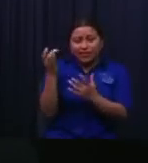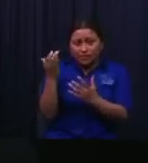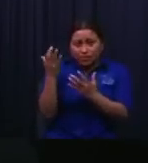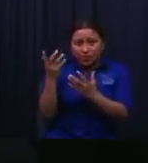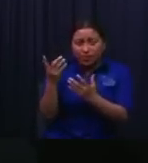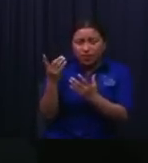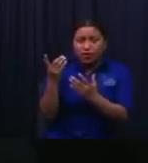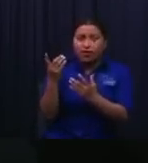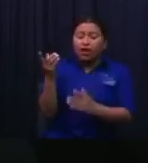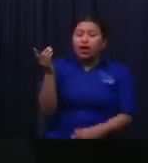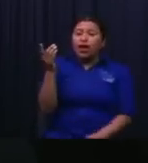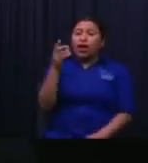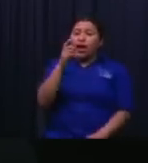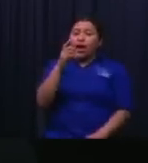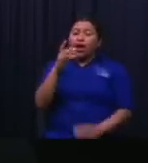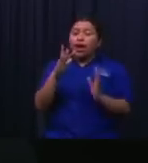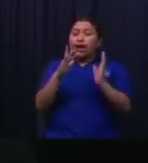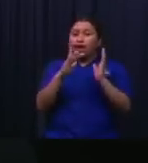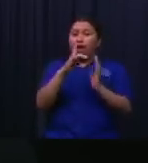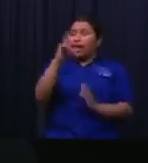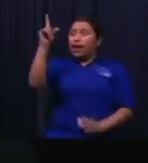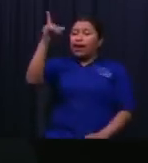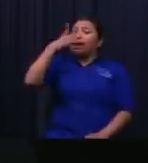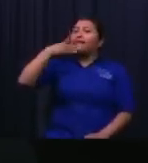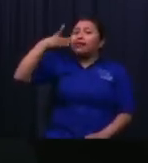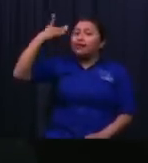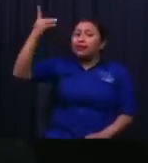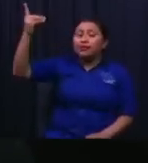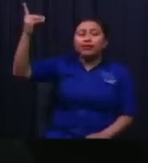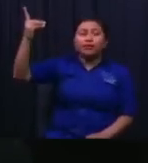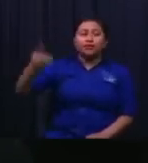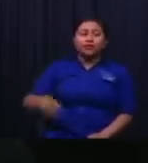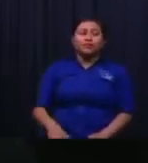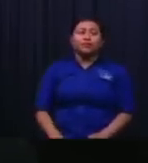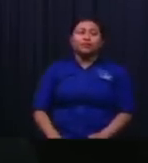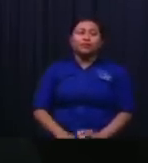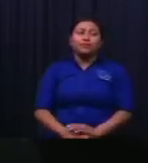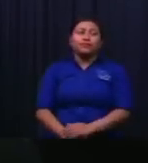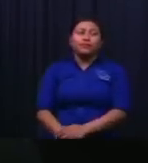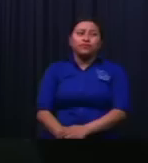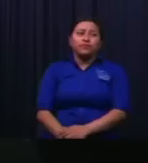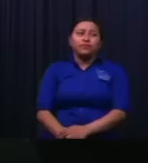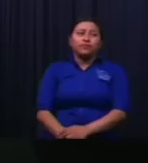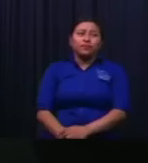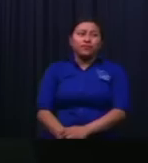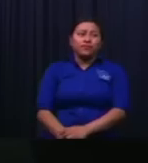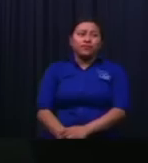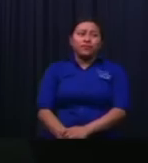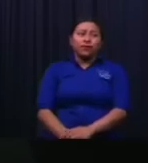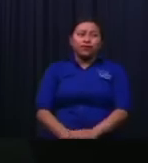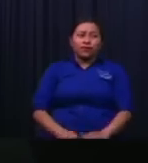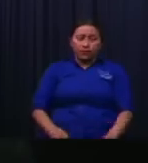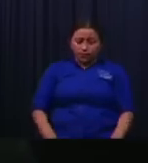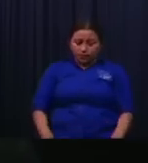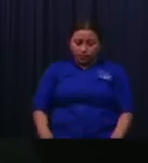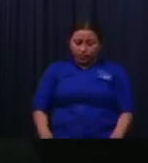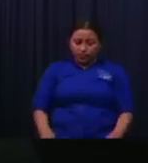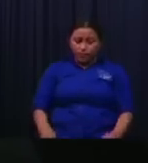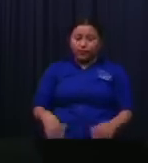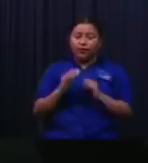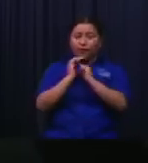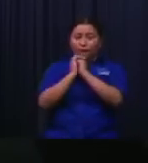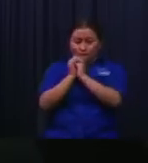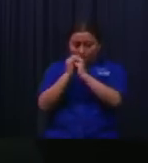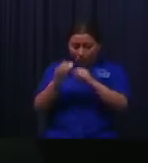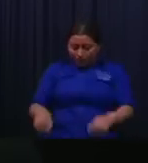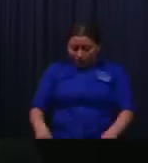Jesús. Mis hermanos tal vez me ayudan a poder orar acá por los hermanos. Julio,